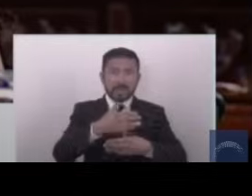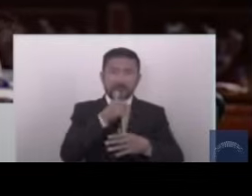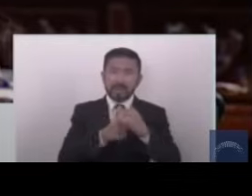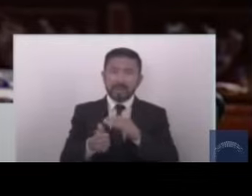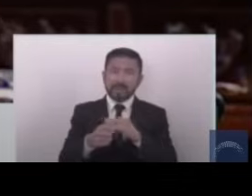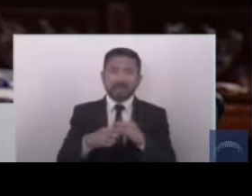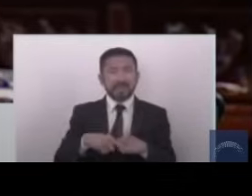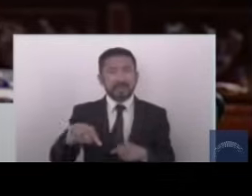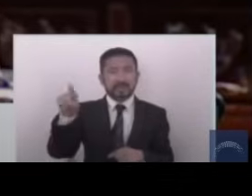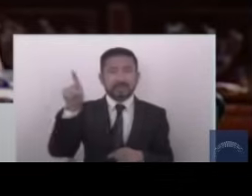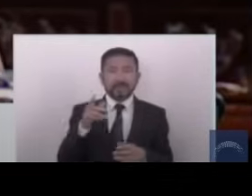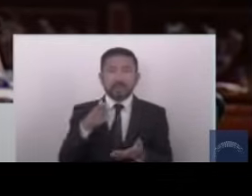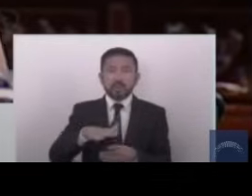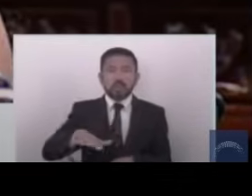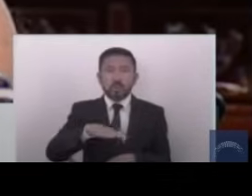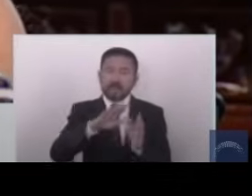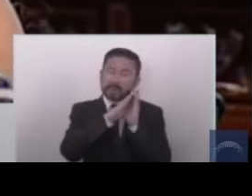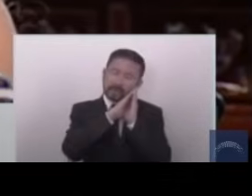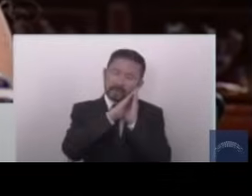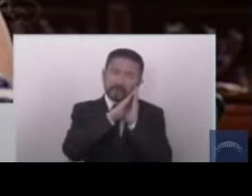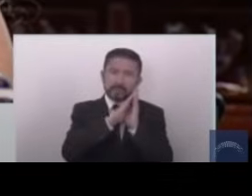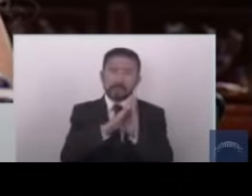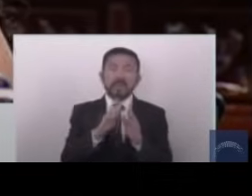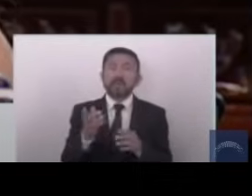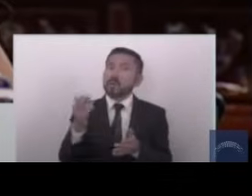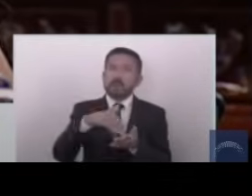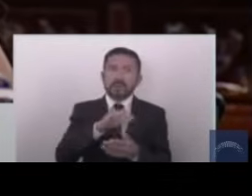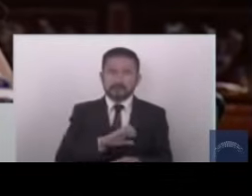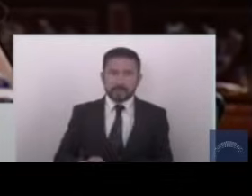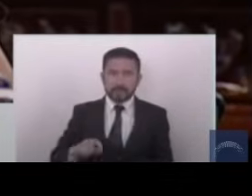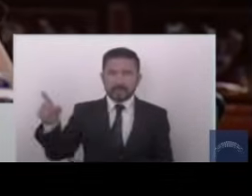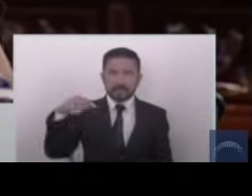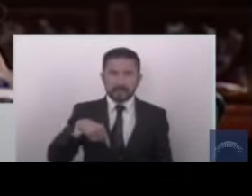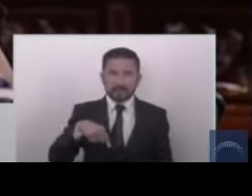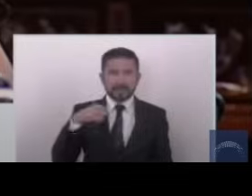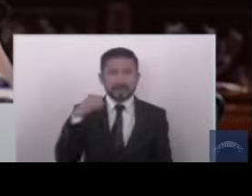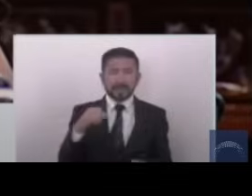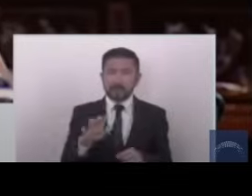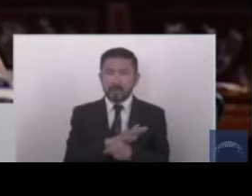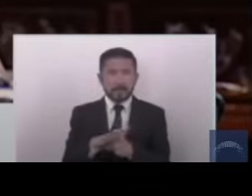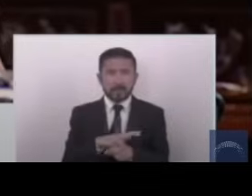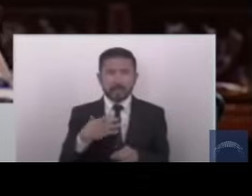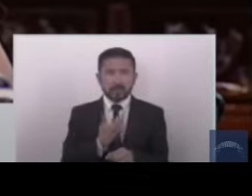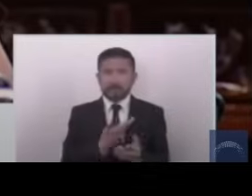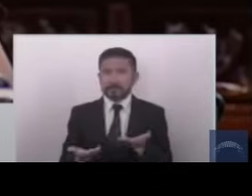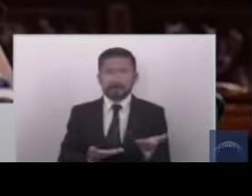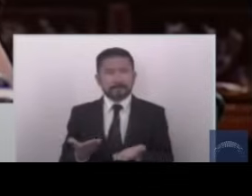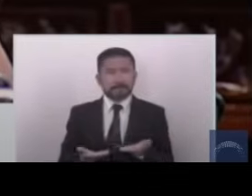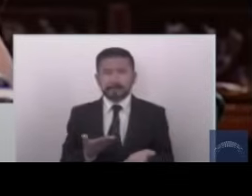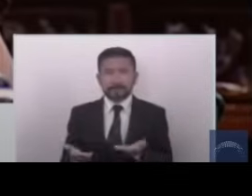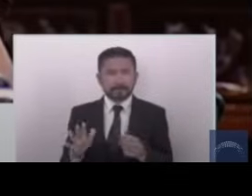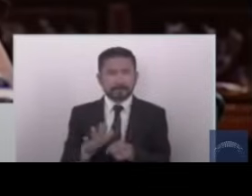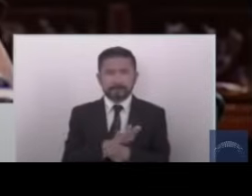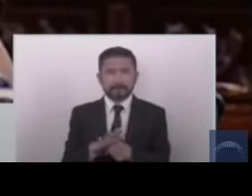tránsito la estadía donde sea que ellos estén y el retorno es algo realmente integral es una atención realmente